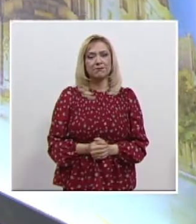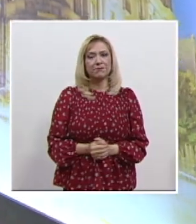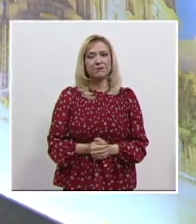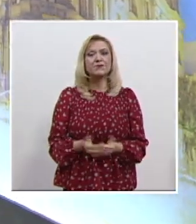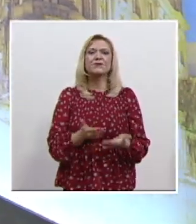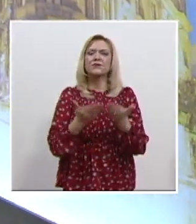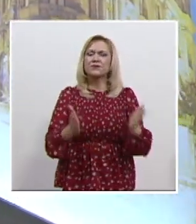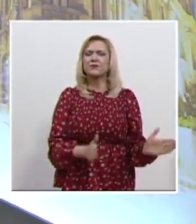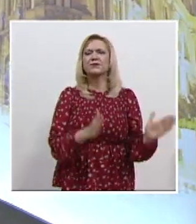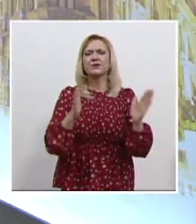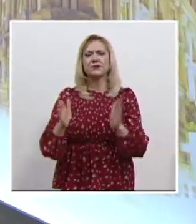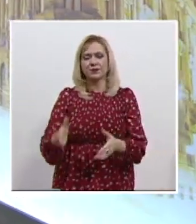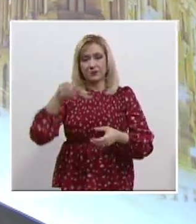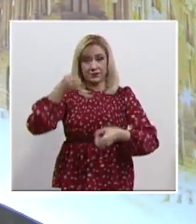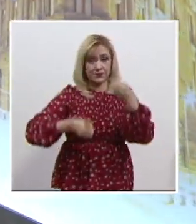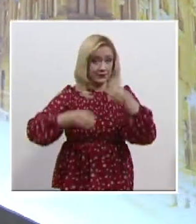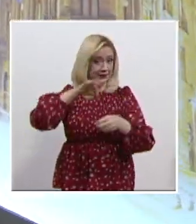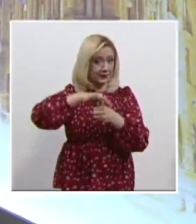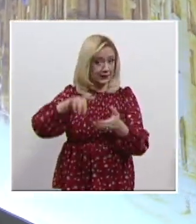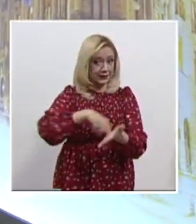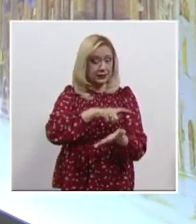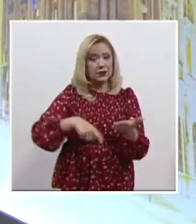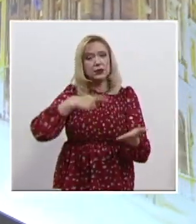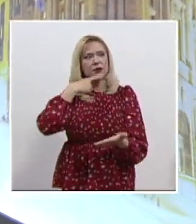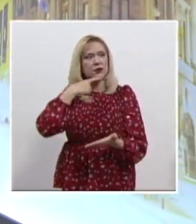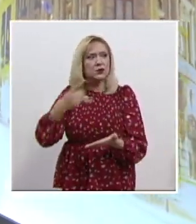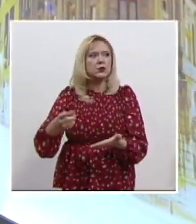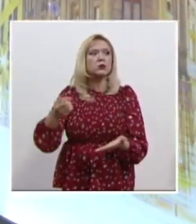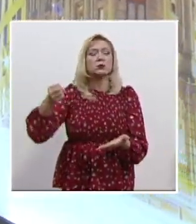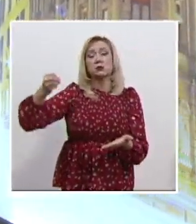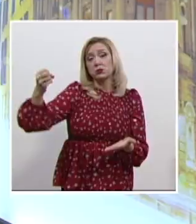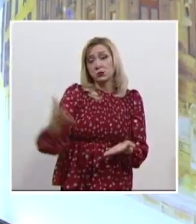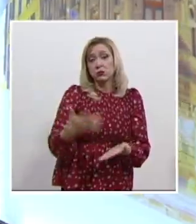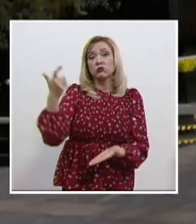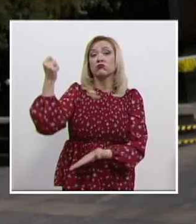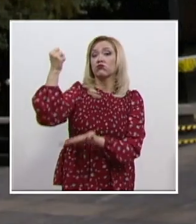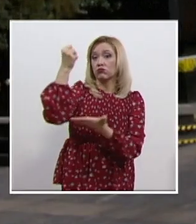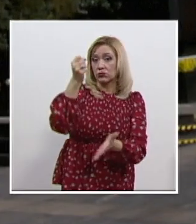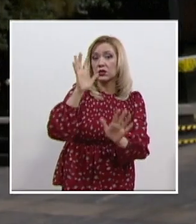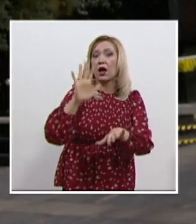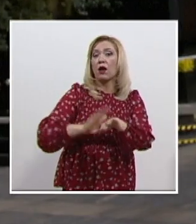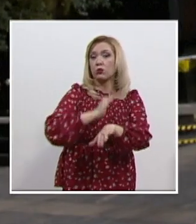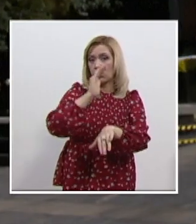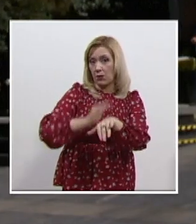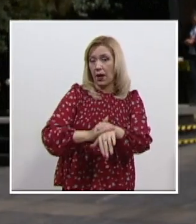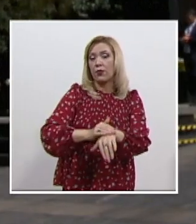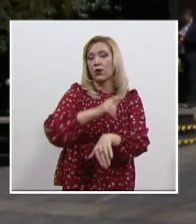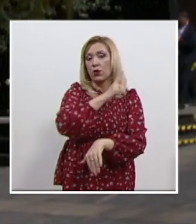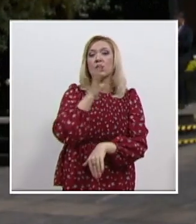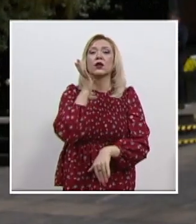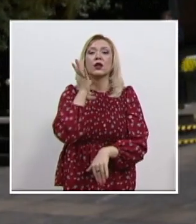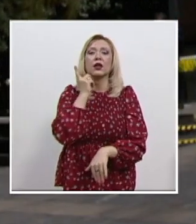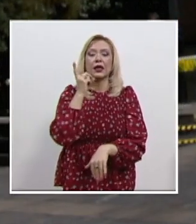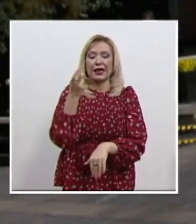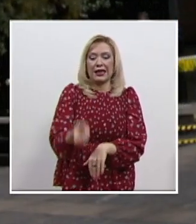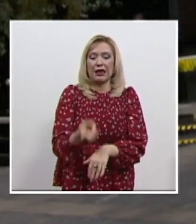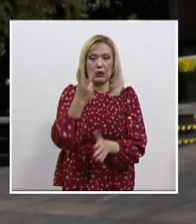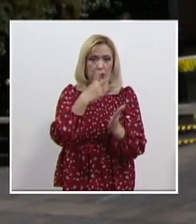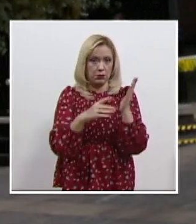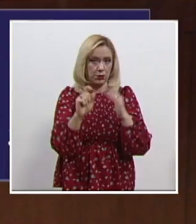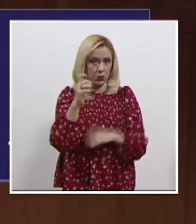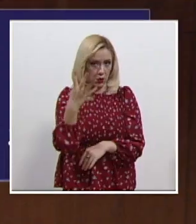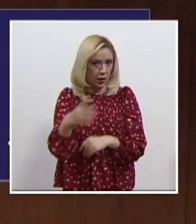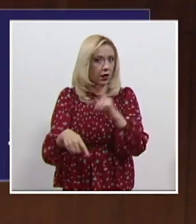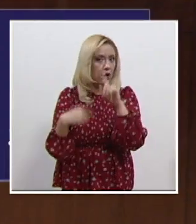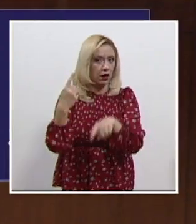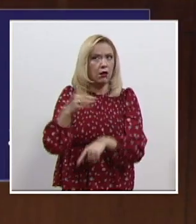En otra información, el Tribunal Electoral aseguró que a pesar de que el presupuesto autorizado por la Cámara de Diputados para 2024,